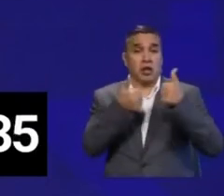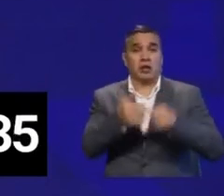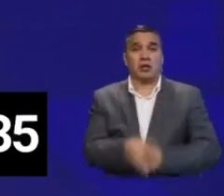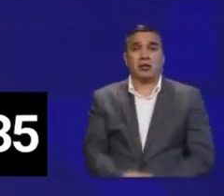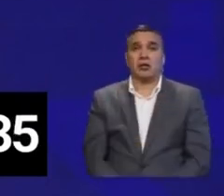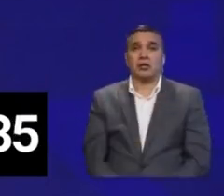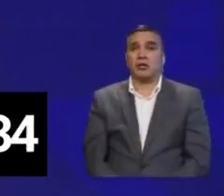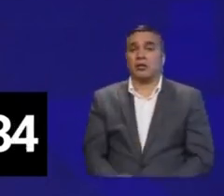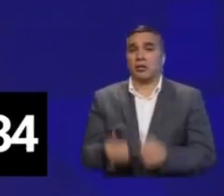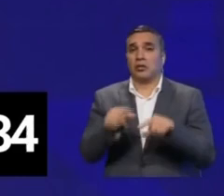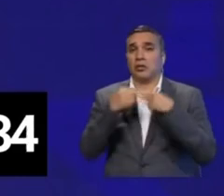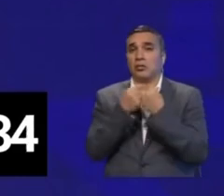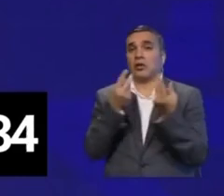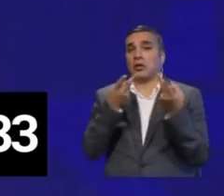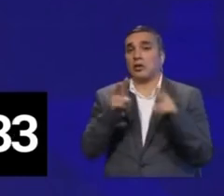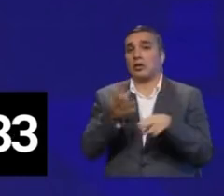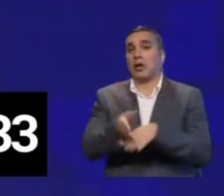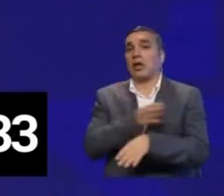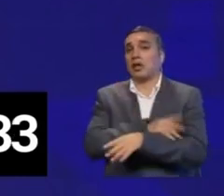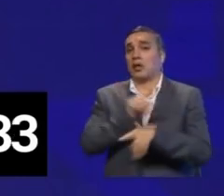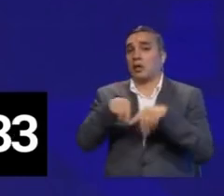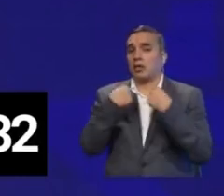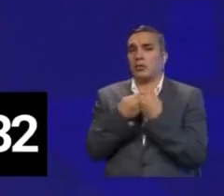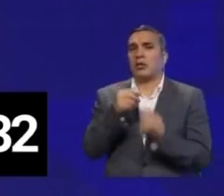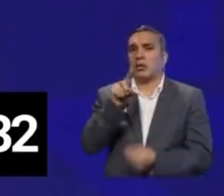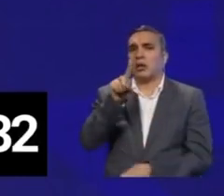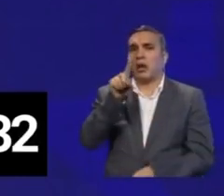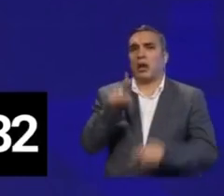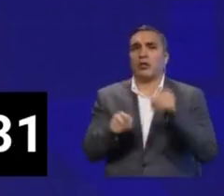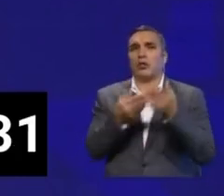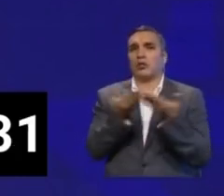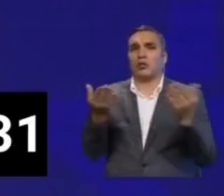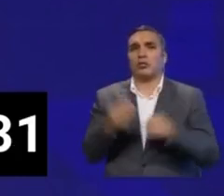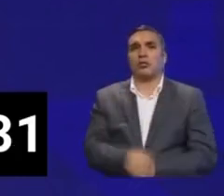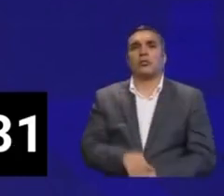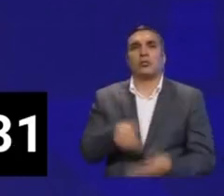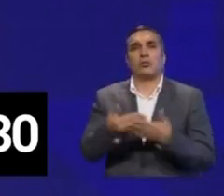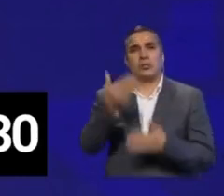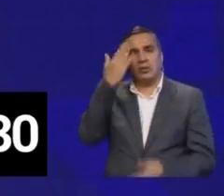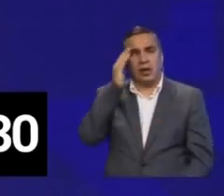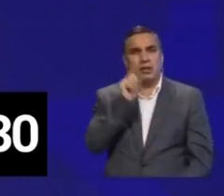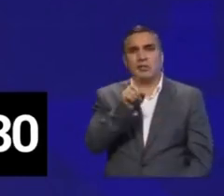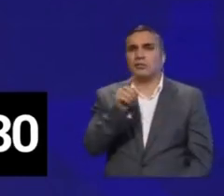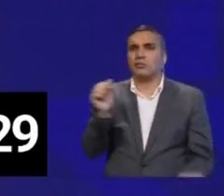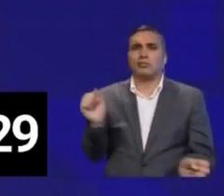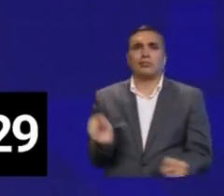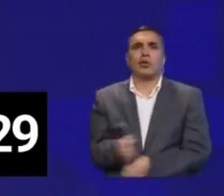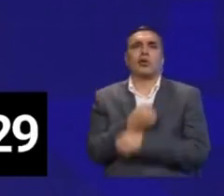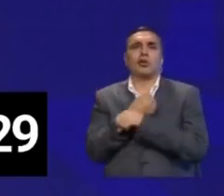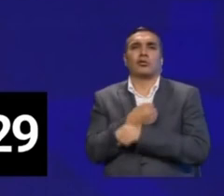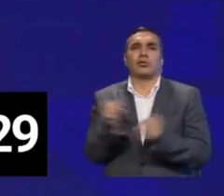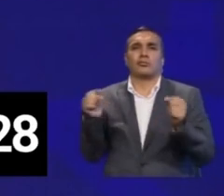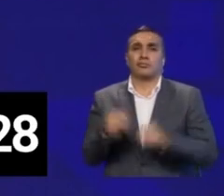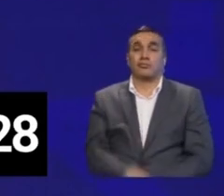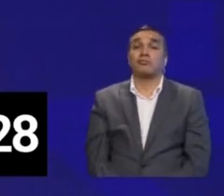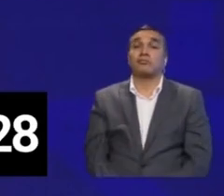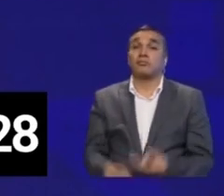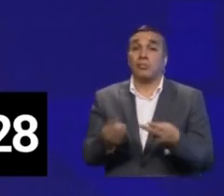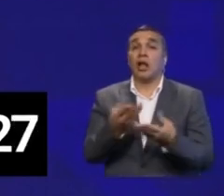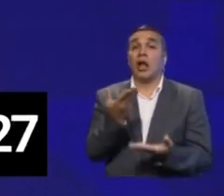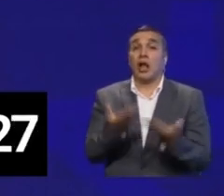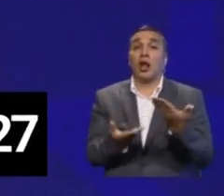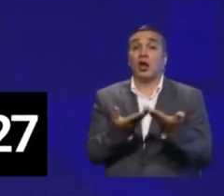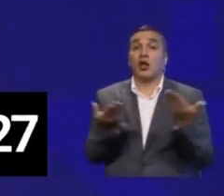este grupo y en el anterior, hay cosas que todos sabemos que son imposibles. Hay cosas que son